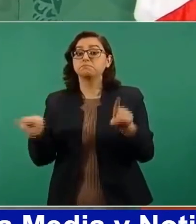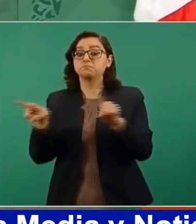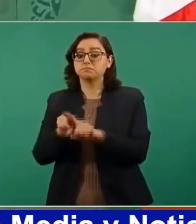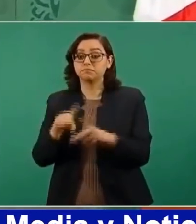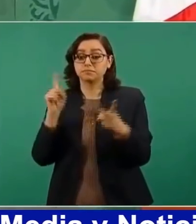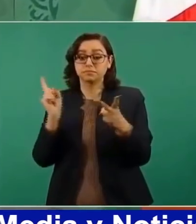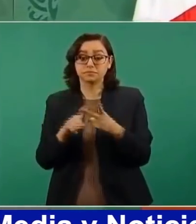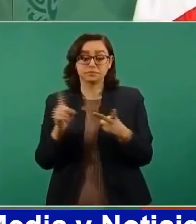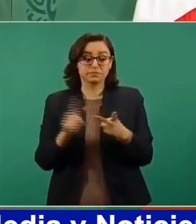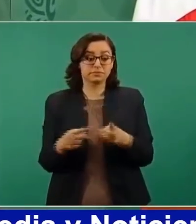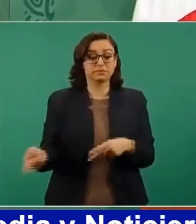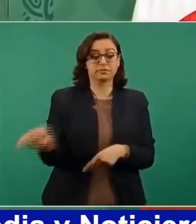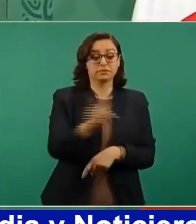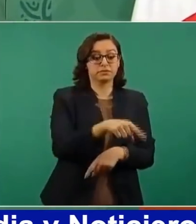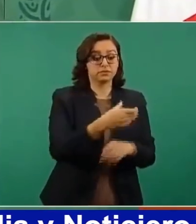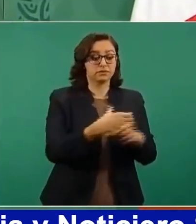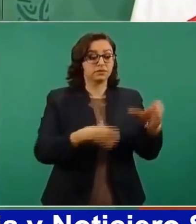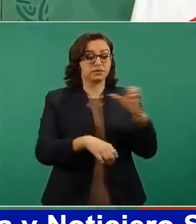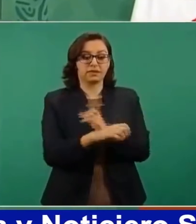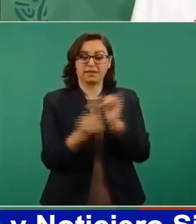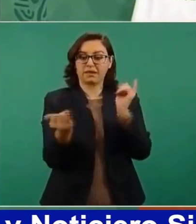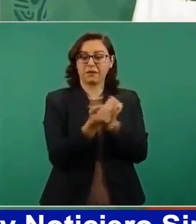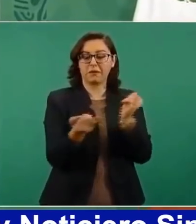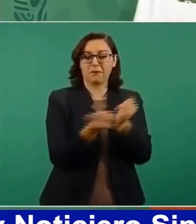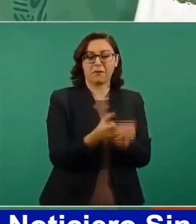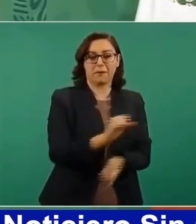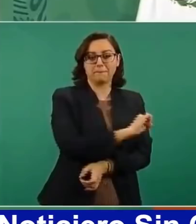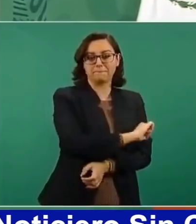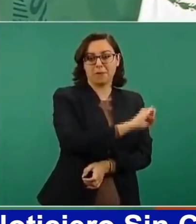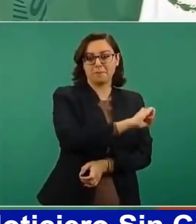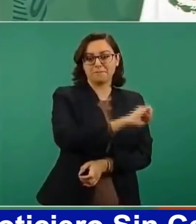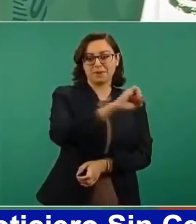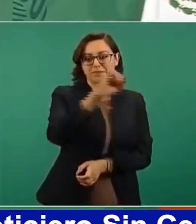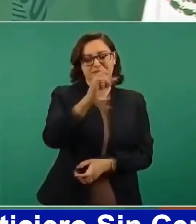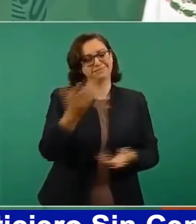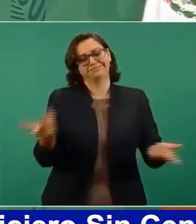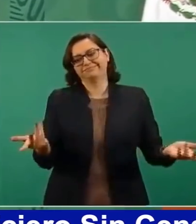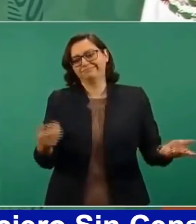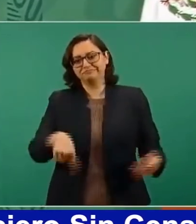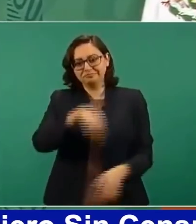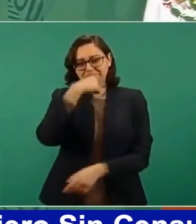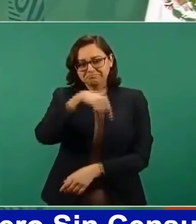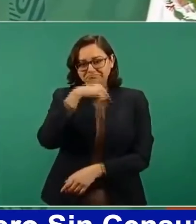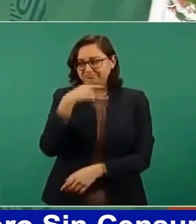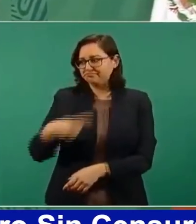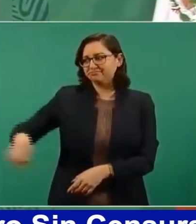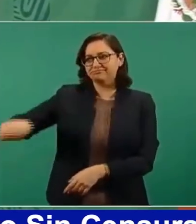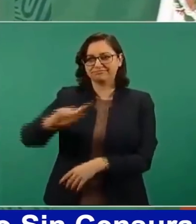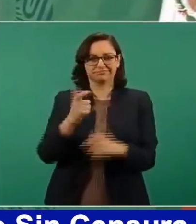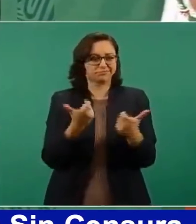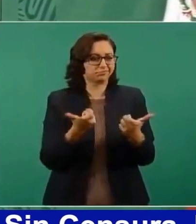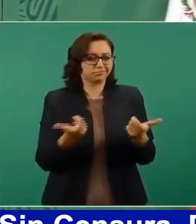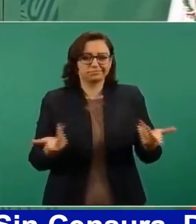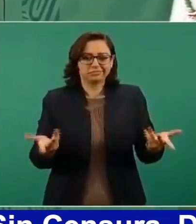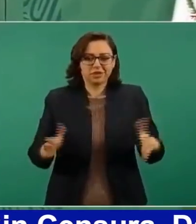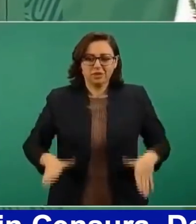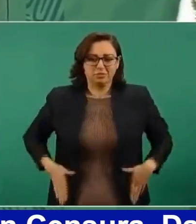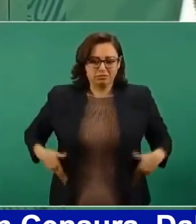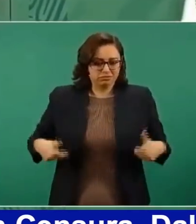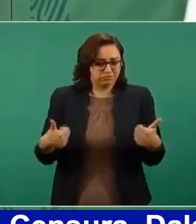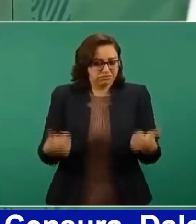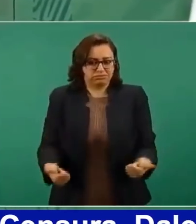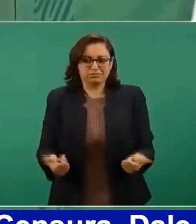que no haya inflación y que el salario rinda, alcance. Afortunadamente hemos